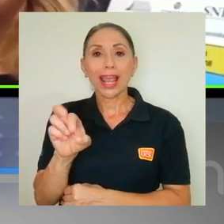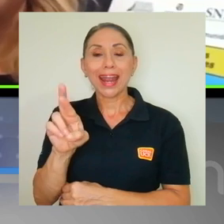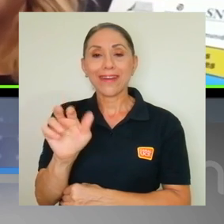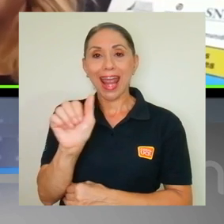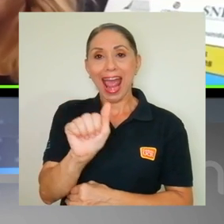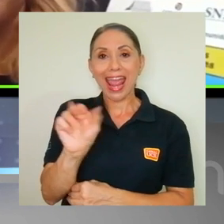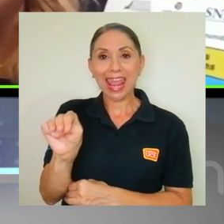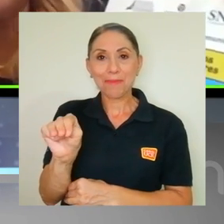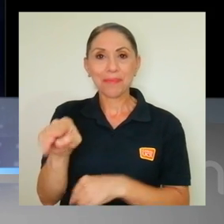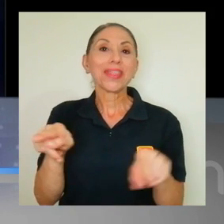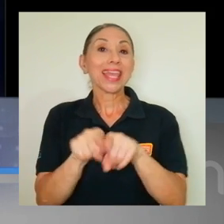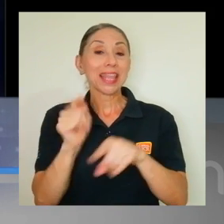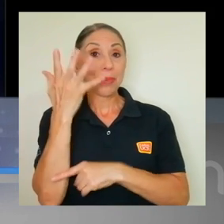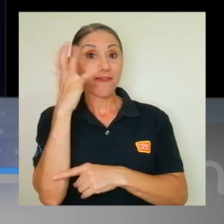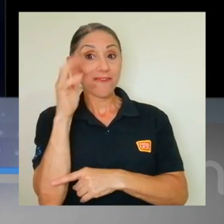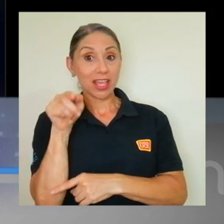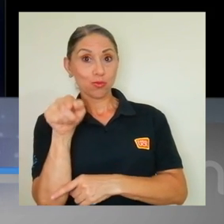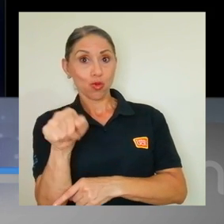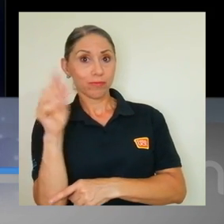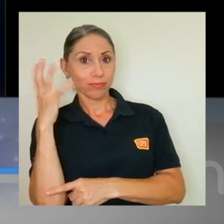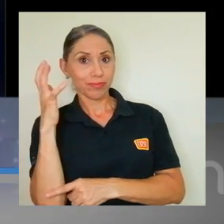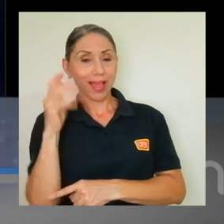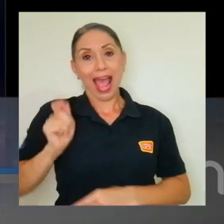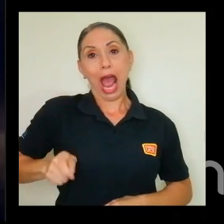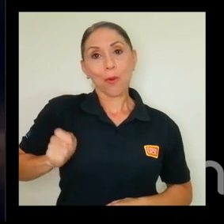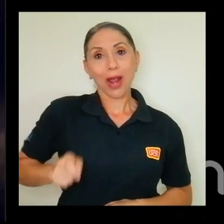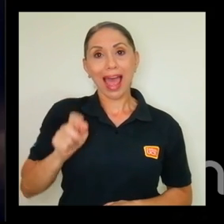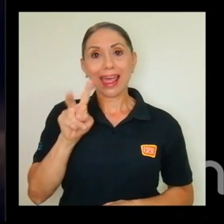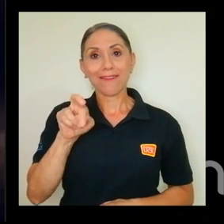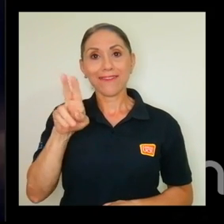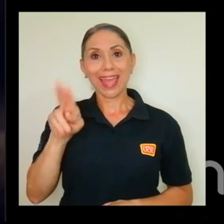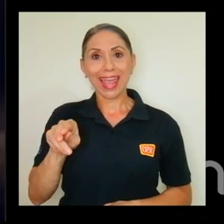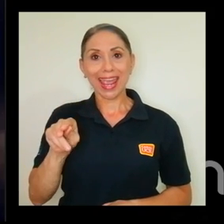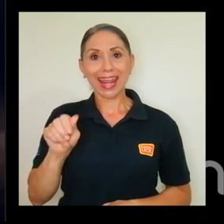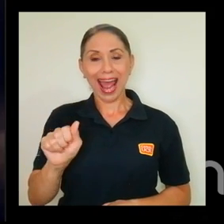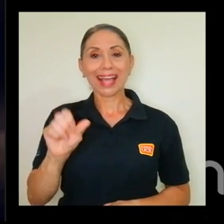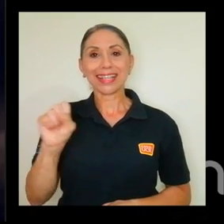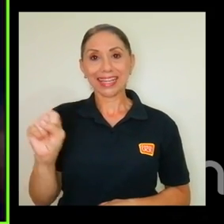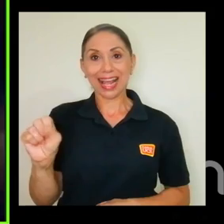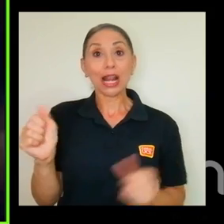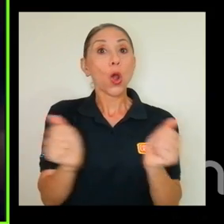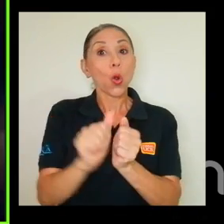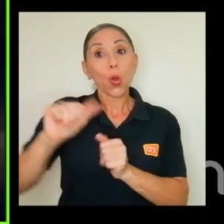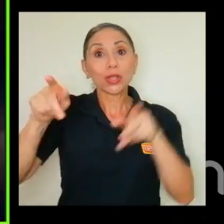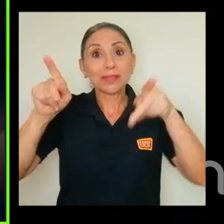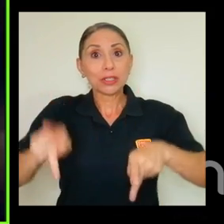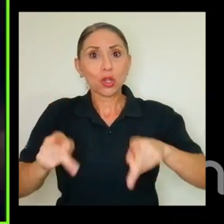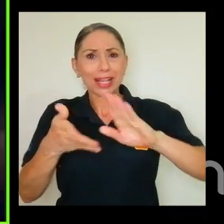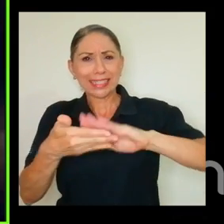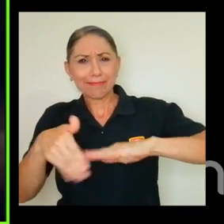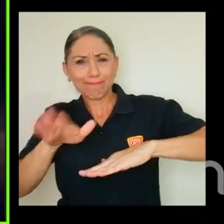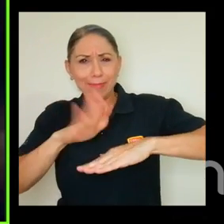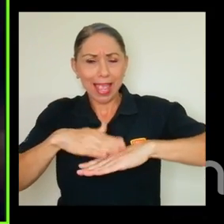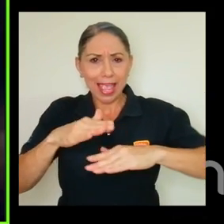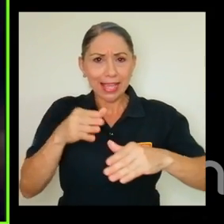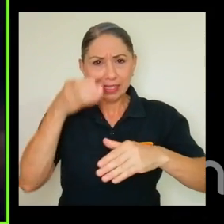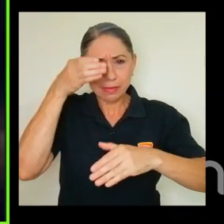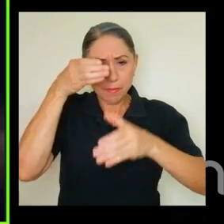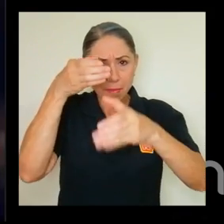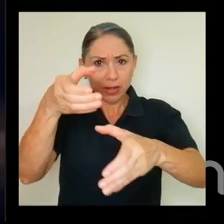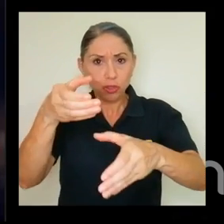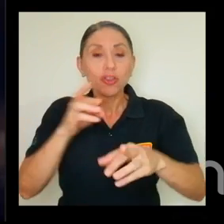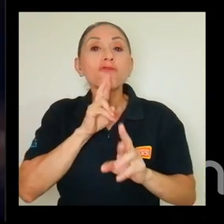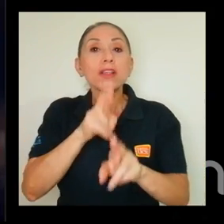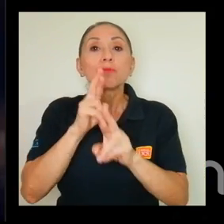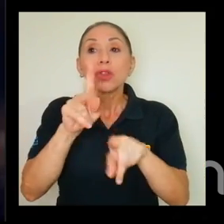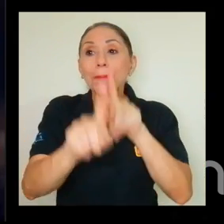UCR AM y el Facebook de esta emisora, la abogada Vera Salazar junto a diferentes expertos responden a las preguntas de